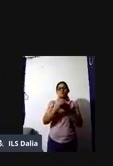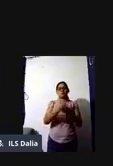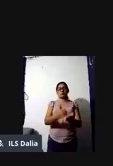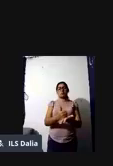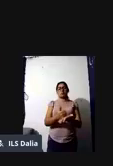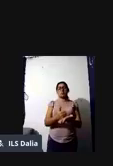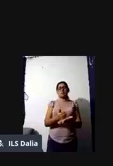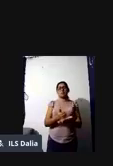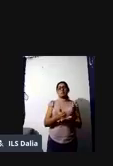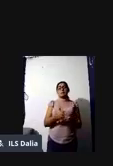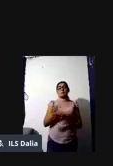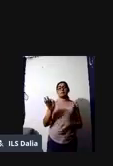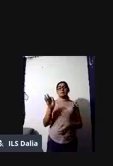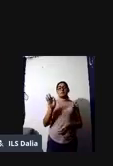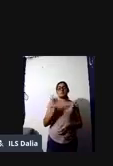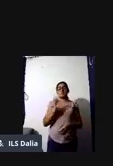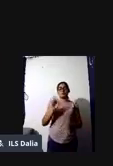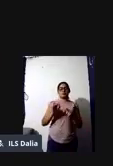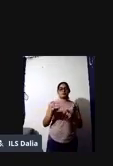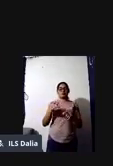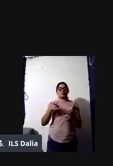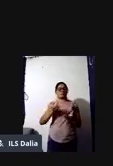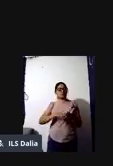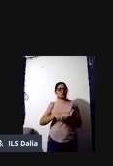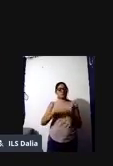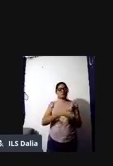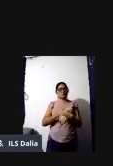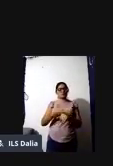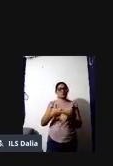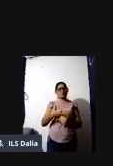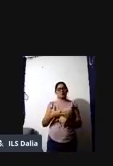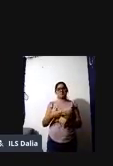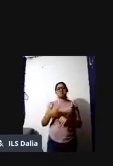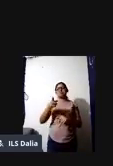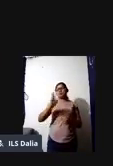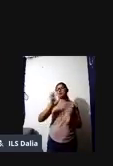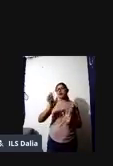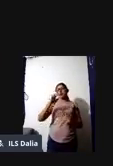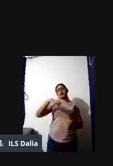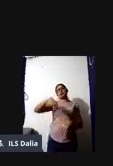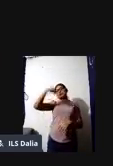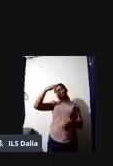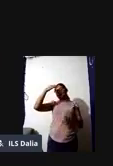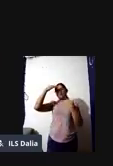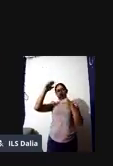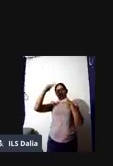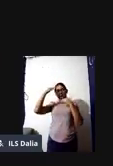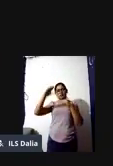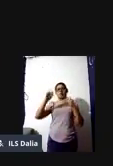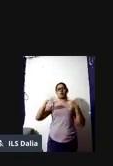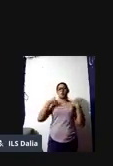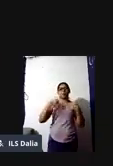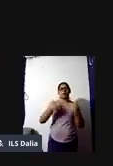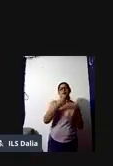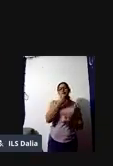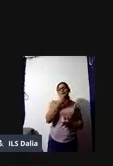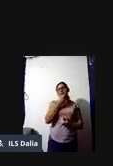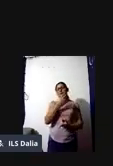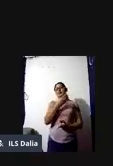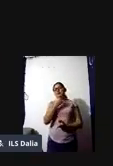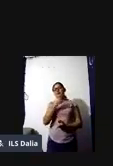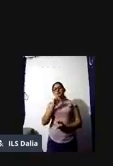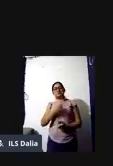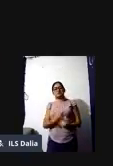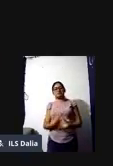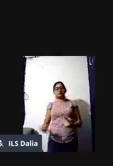Y cuando veas una situación en tu familia, si eres adulta mayor, si eres adolescente, si eres niña o niño, y estás